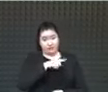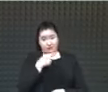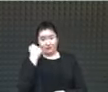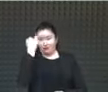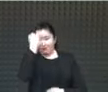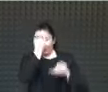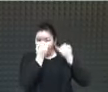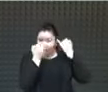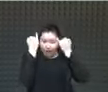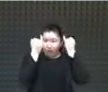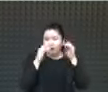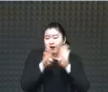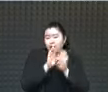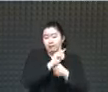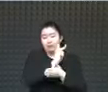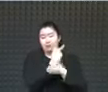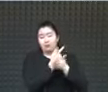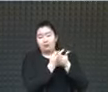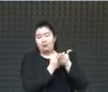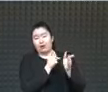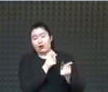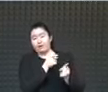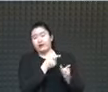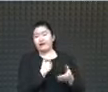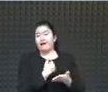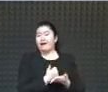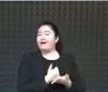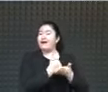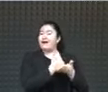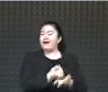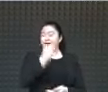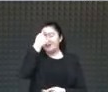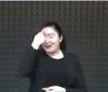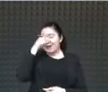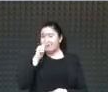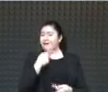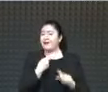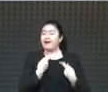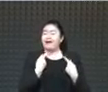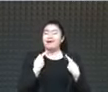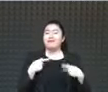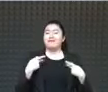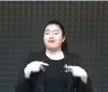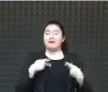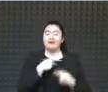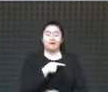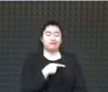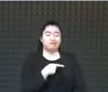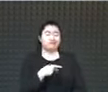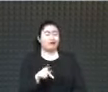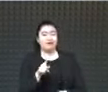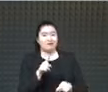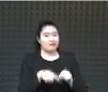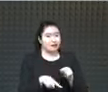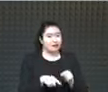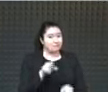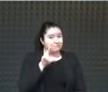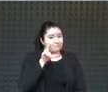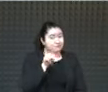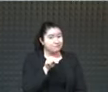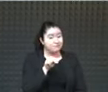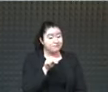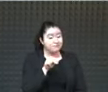idea de que los programas focalizados sacan a las personas de la pobreza. Lo que nosotros queremos es que todos los